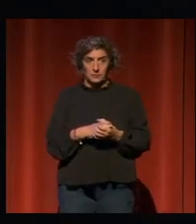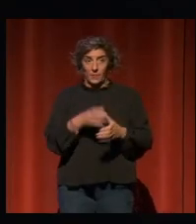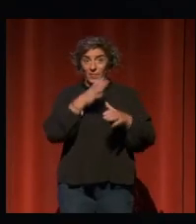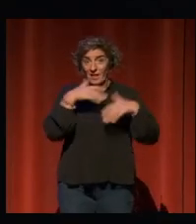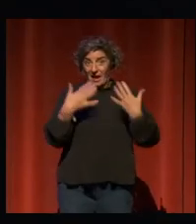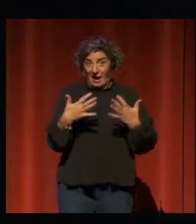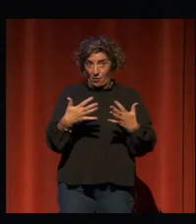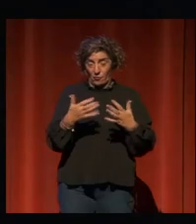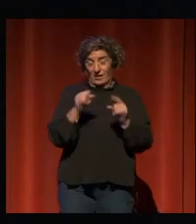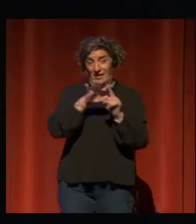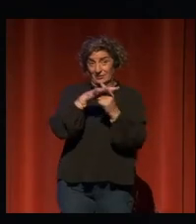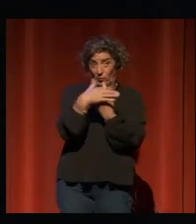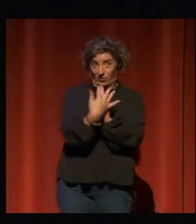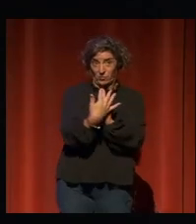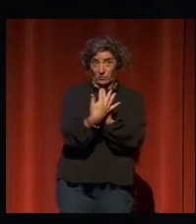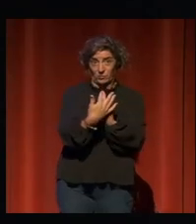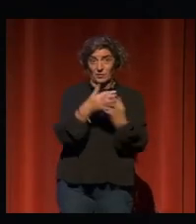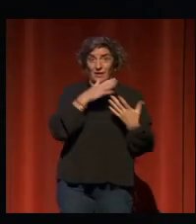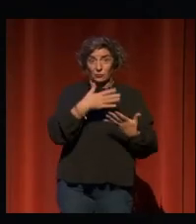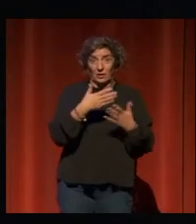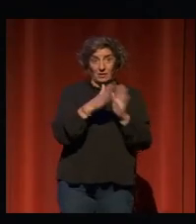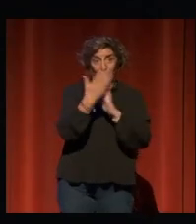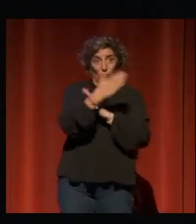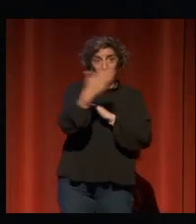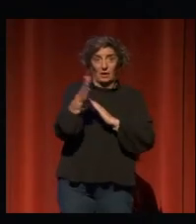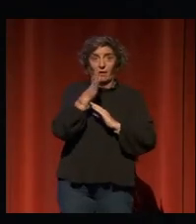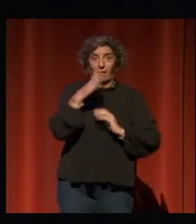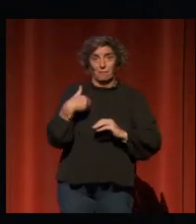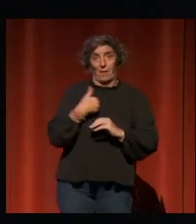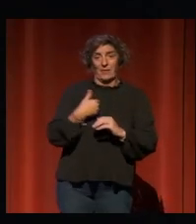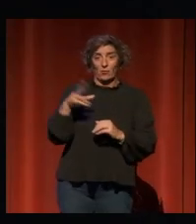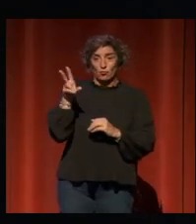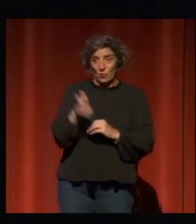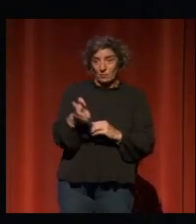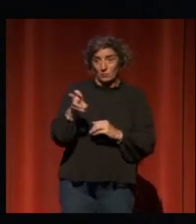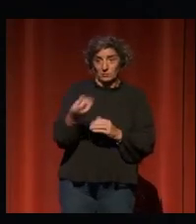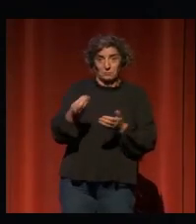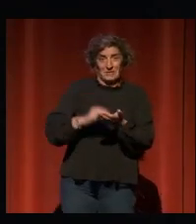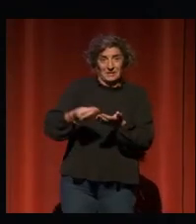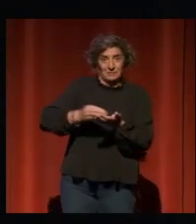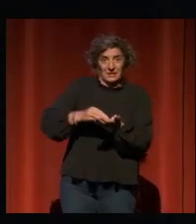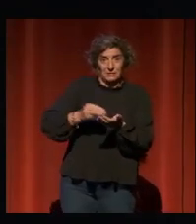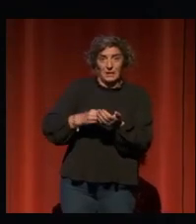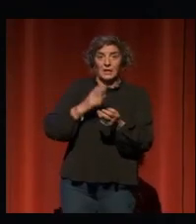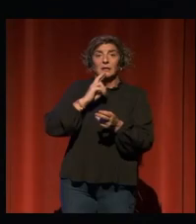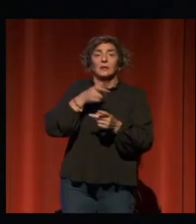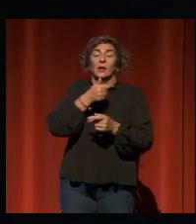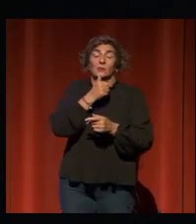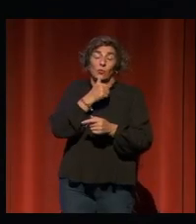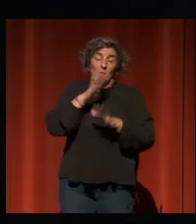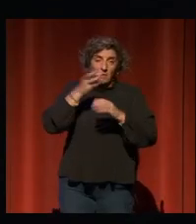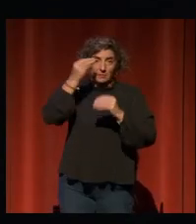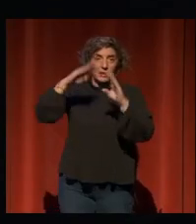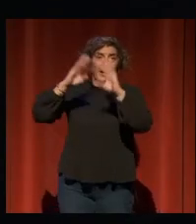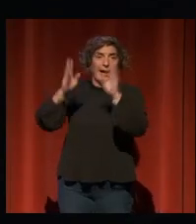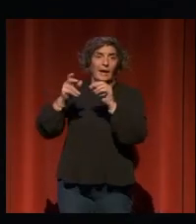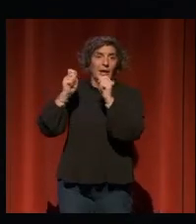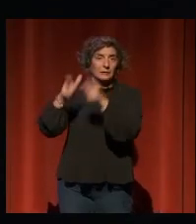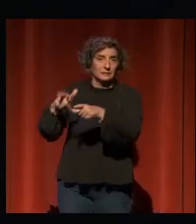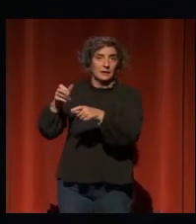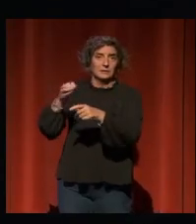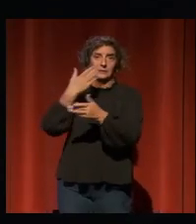eh adquieren nuevos papeles siendo todavía las casas de la lectura y también las casas de la